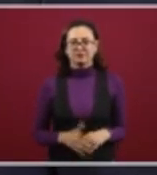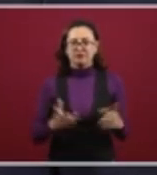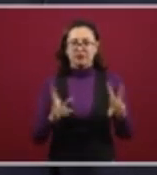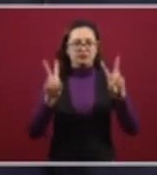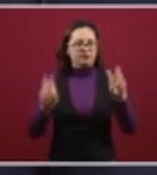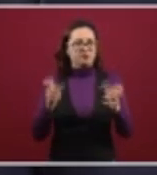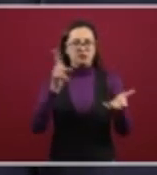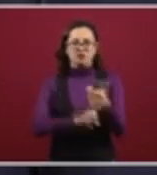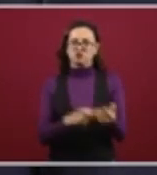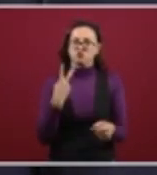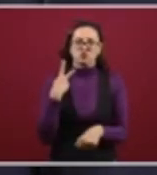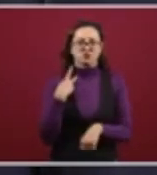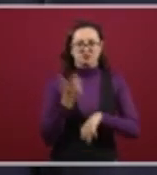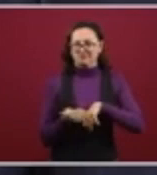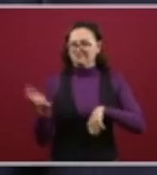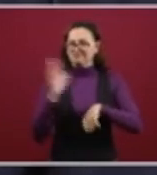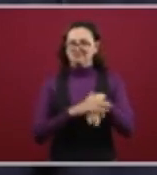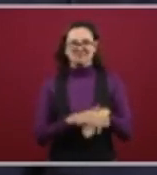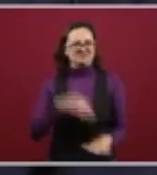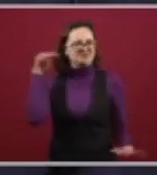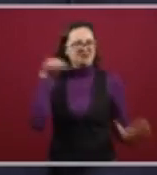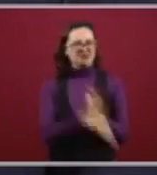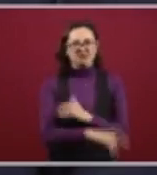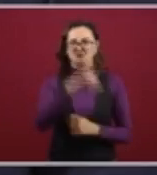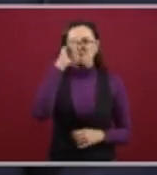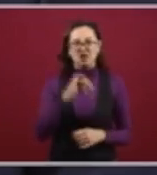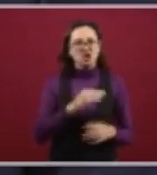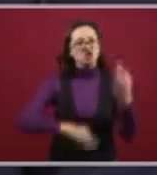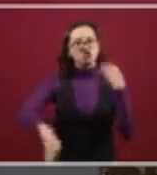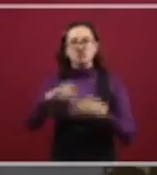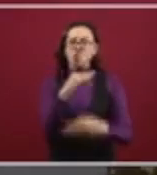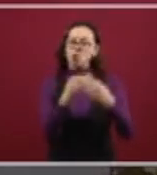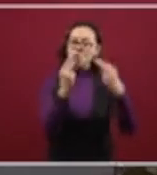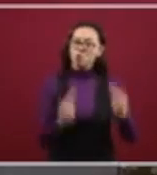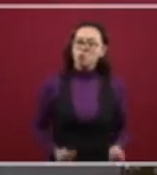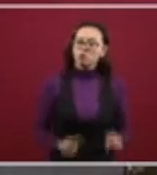administrativa, política. Todo era negocio.